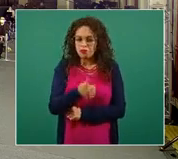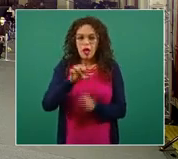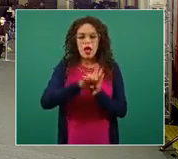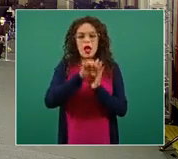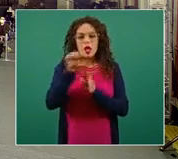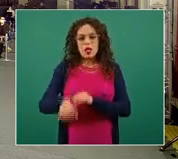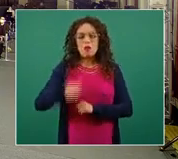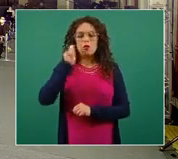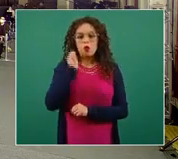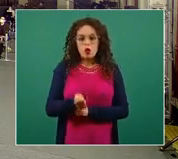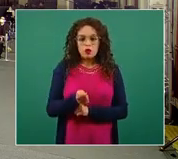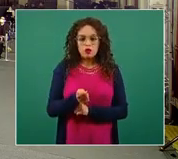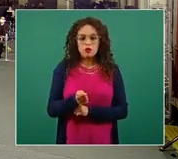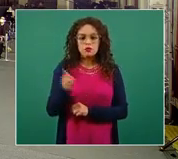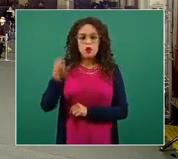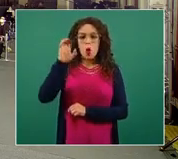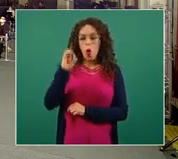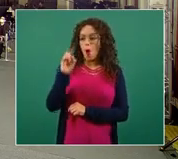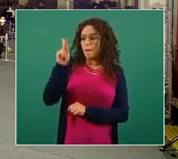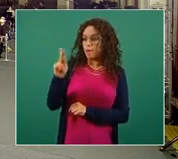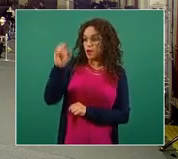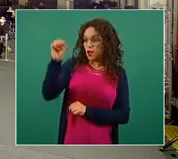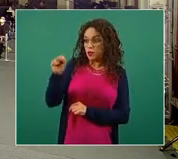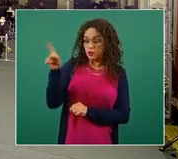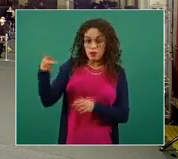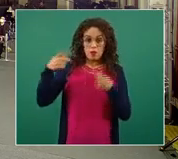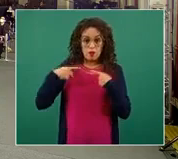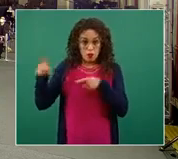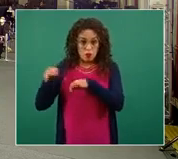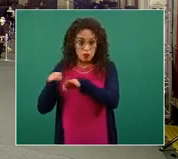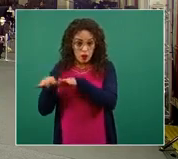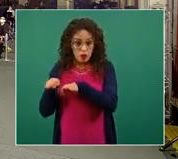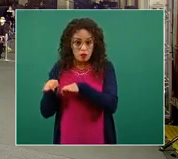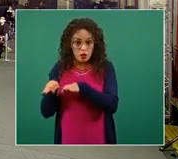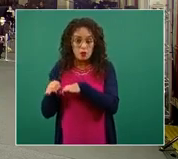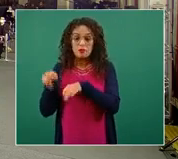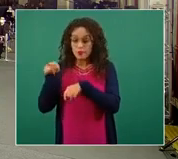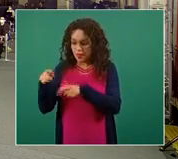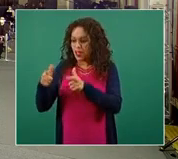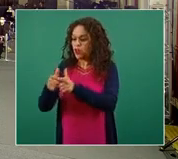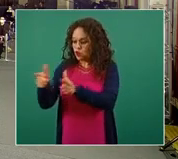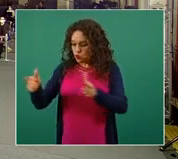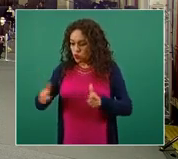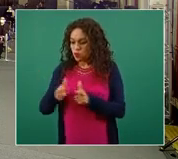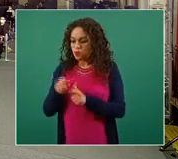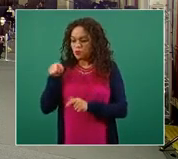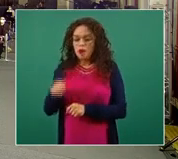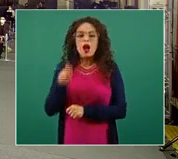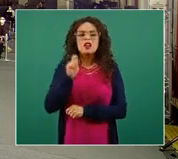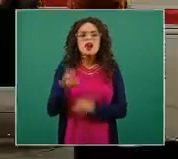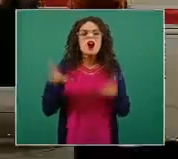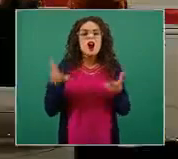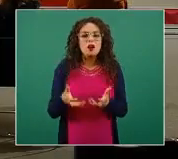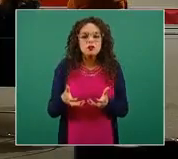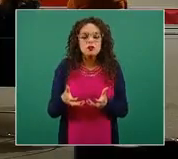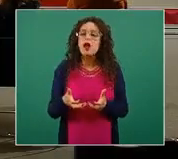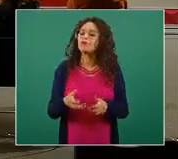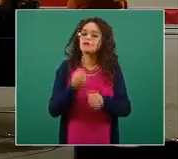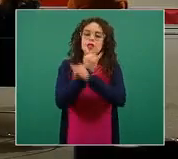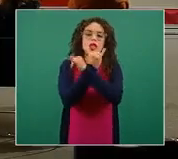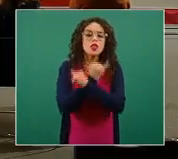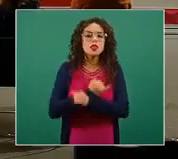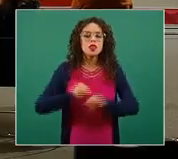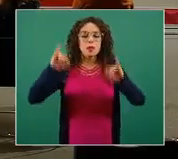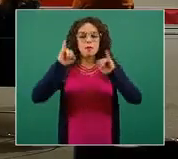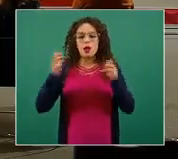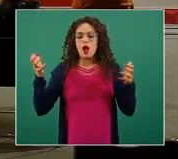de la Organización Panamericana de la Salud. Es un grupo que necesariamente opera en autonomía, en